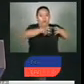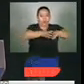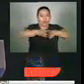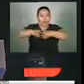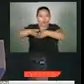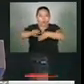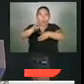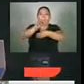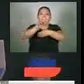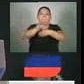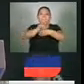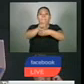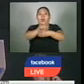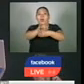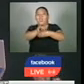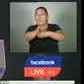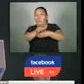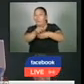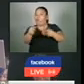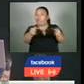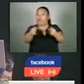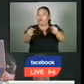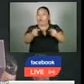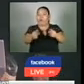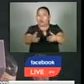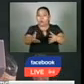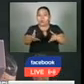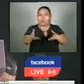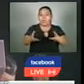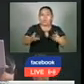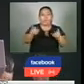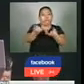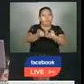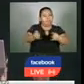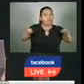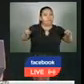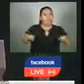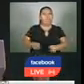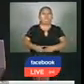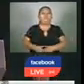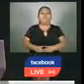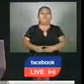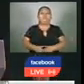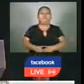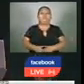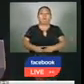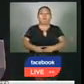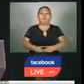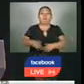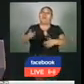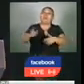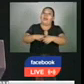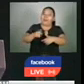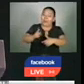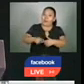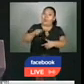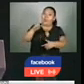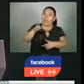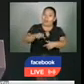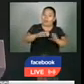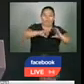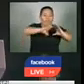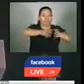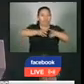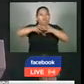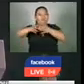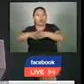una campaña violenta buscando su independencia. Desde entonces, hay luchas de